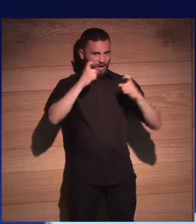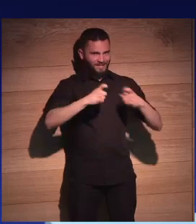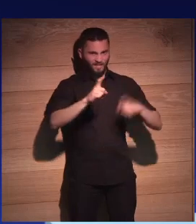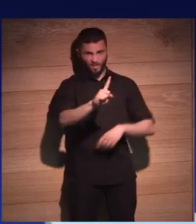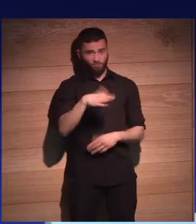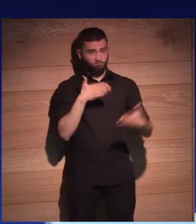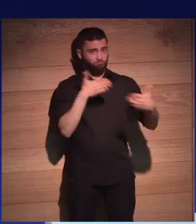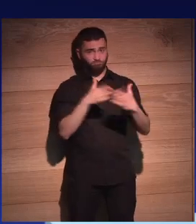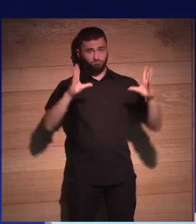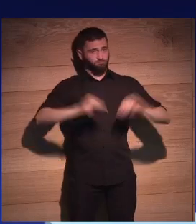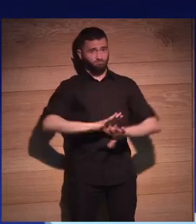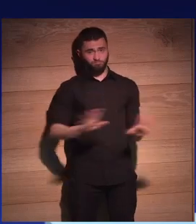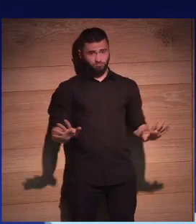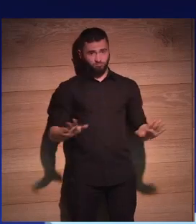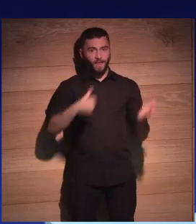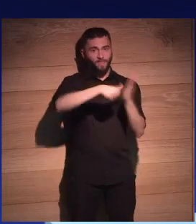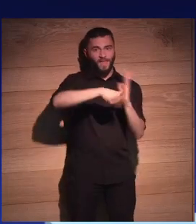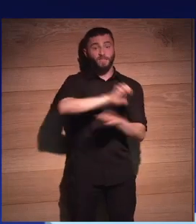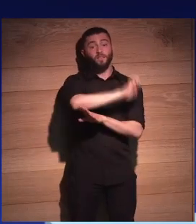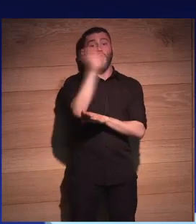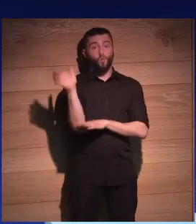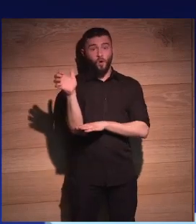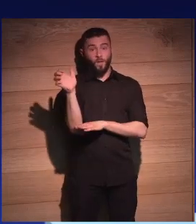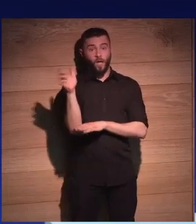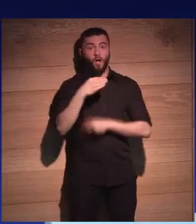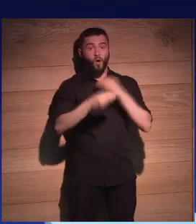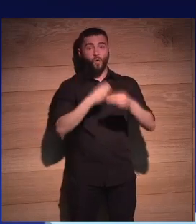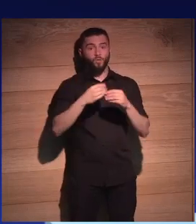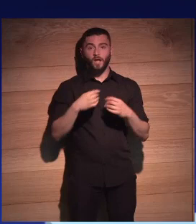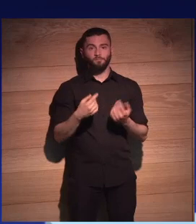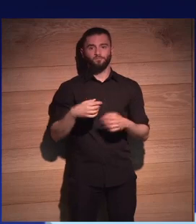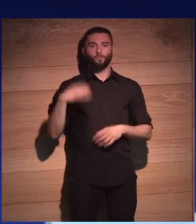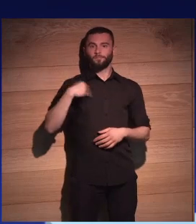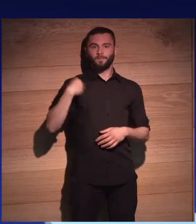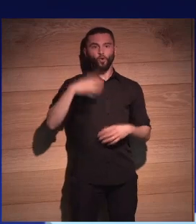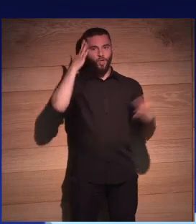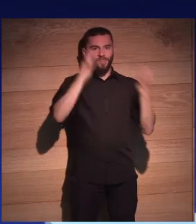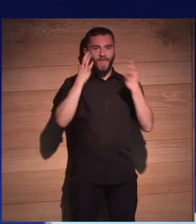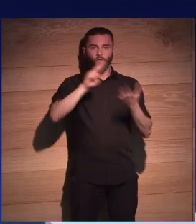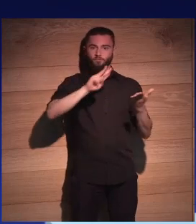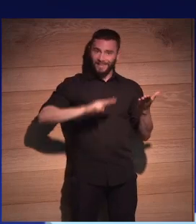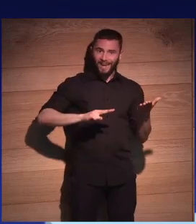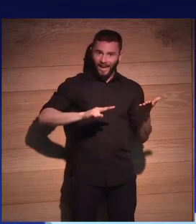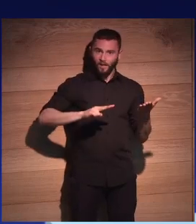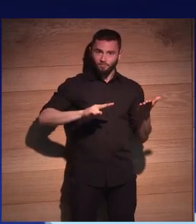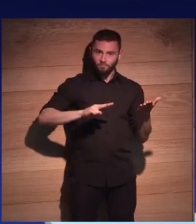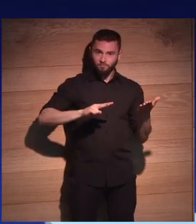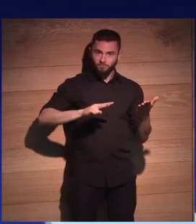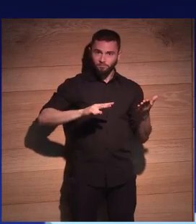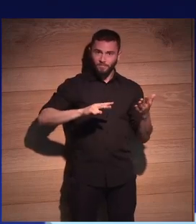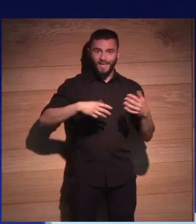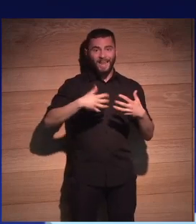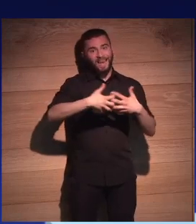bloqueado. Todos los DNIs de Europa utilizan el mismo estándar. Los datos serían legibles en el lector